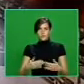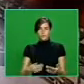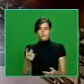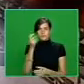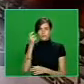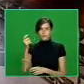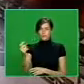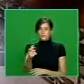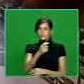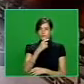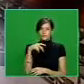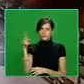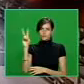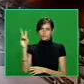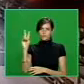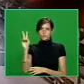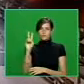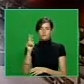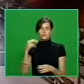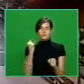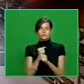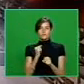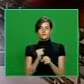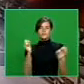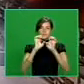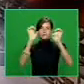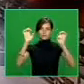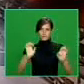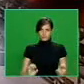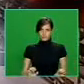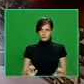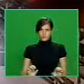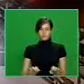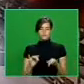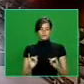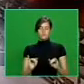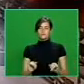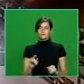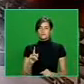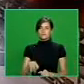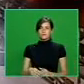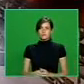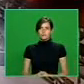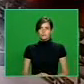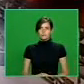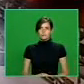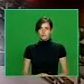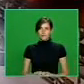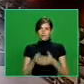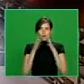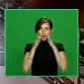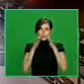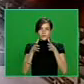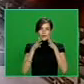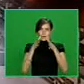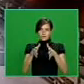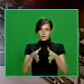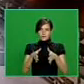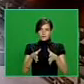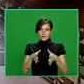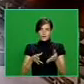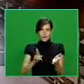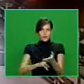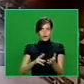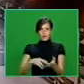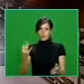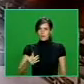el pueblo venezolano en obras de infraestructura como esta orientadas a